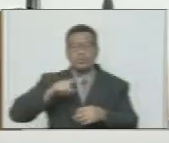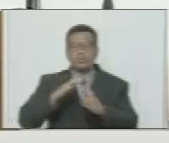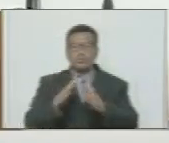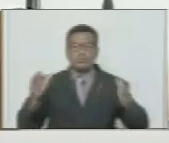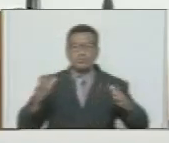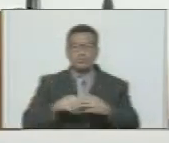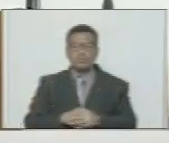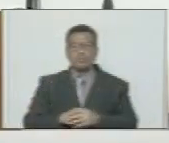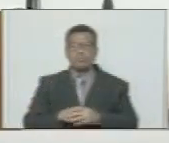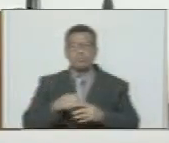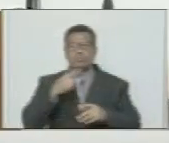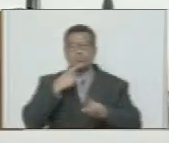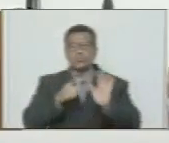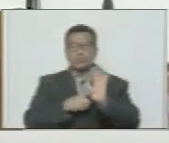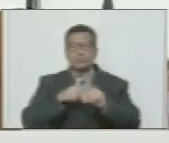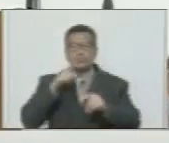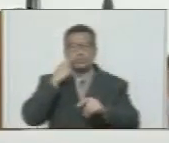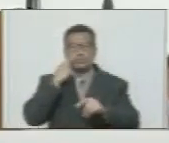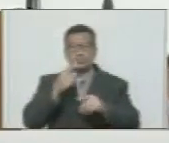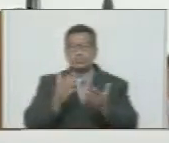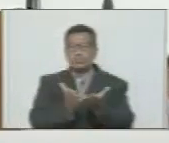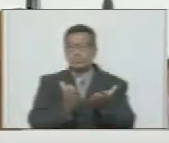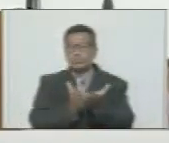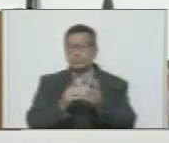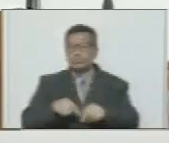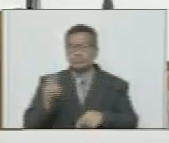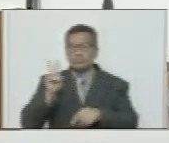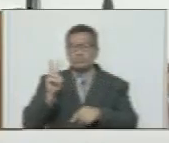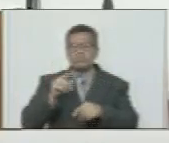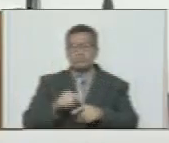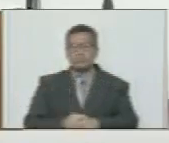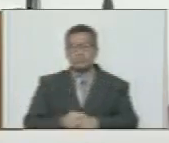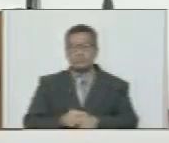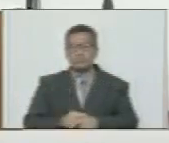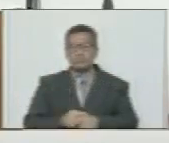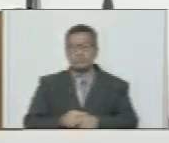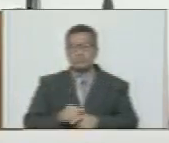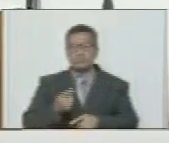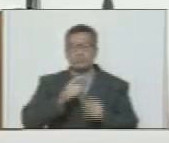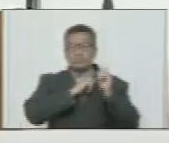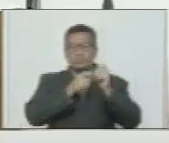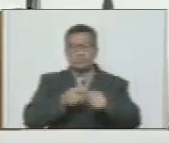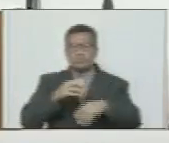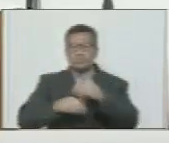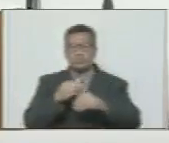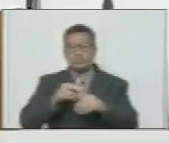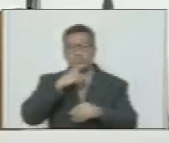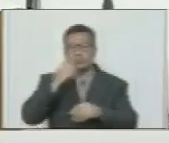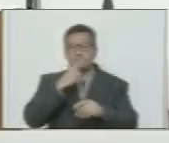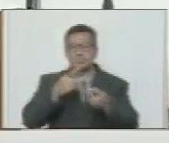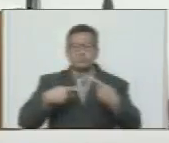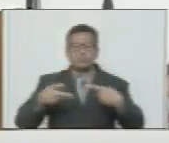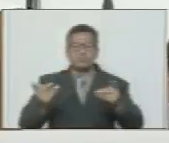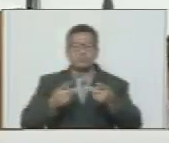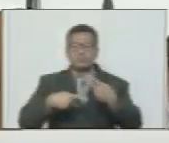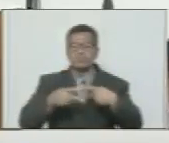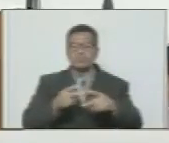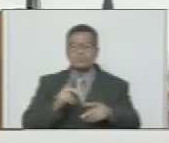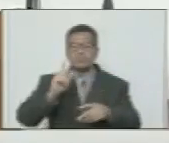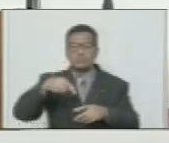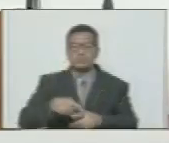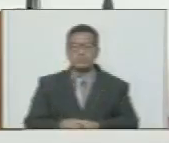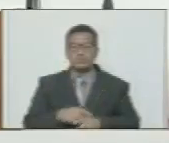tiene altísima y excelente experiencia en el sector educativo venezolano. Le correspondió generar políticas públicas